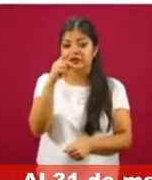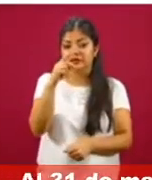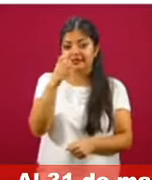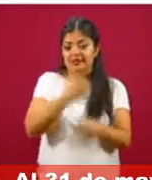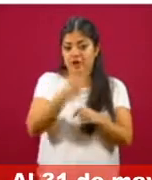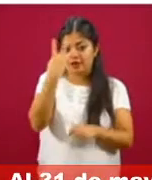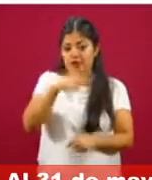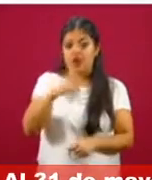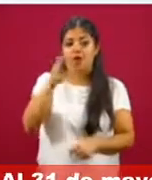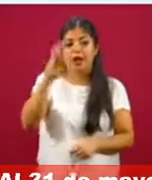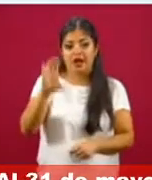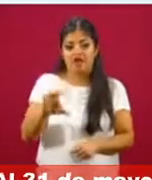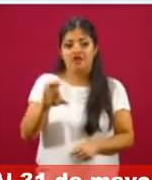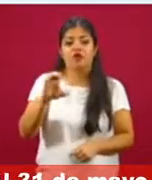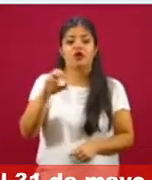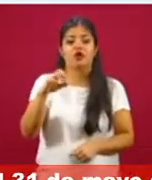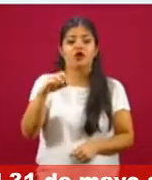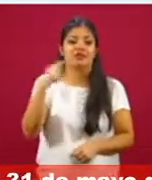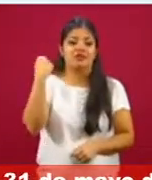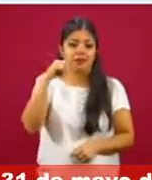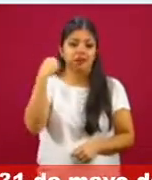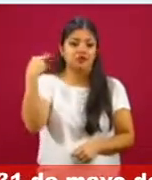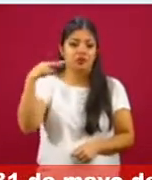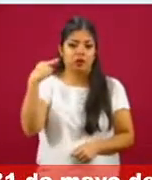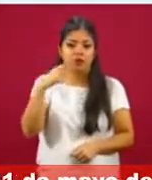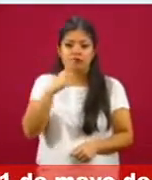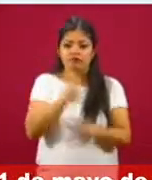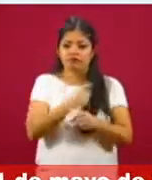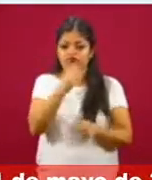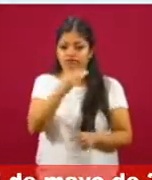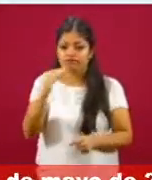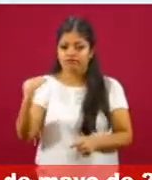Veracruz son las zonas predominantes. La siguiente.